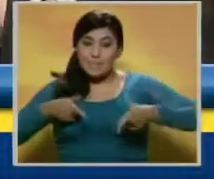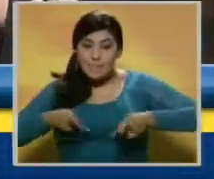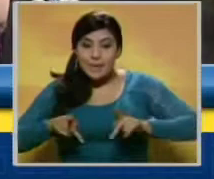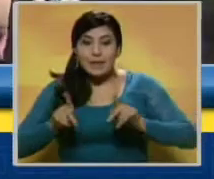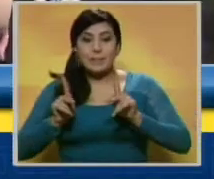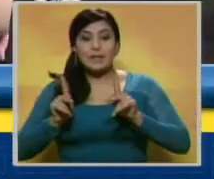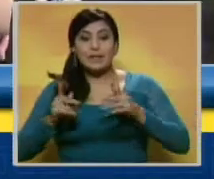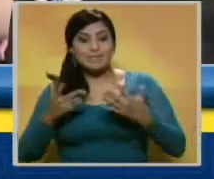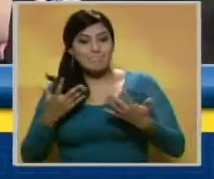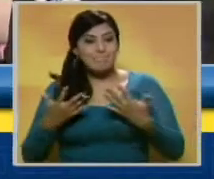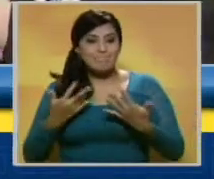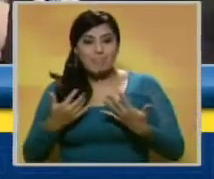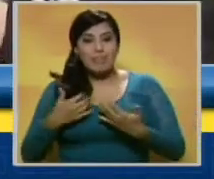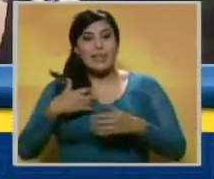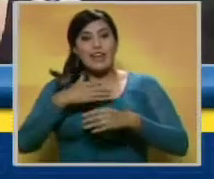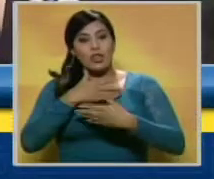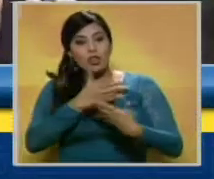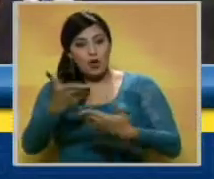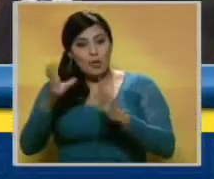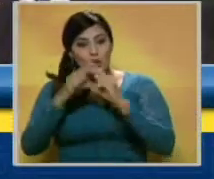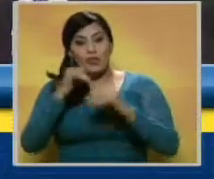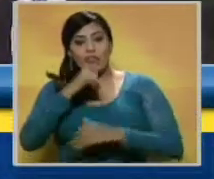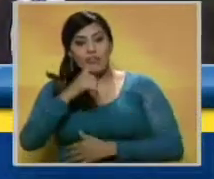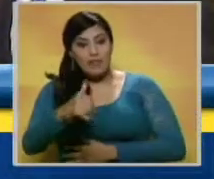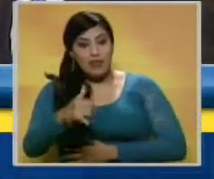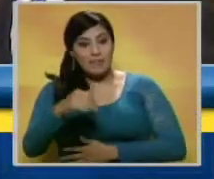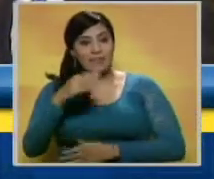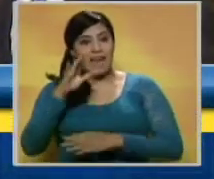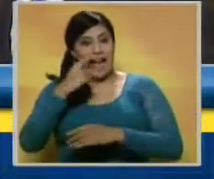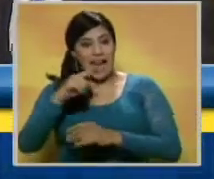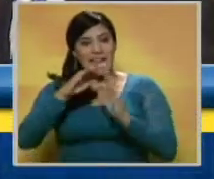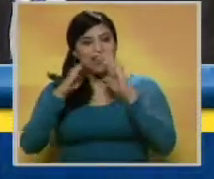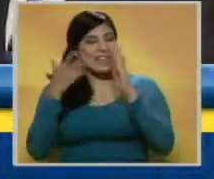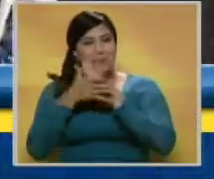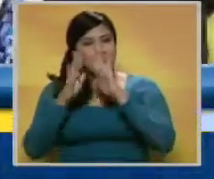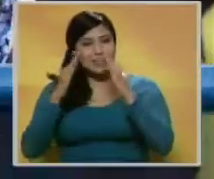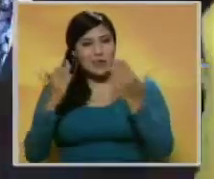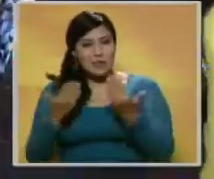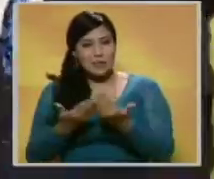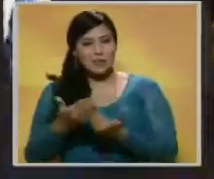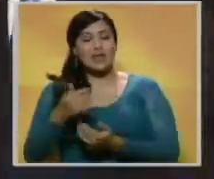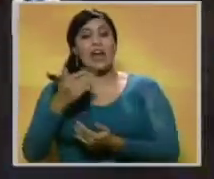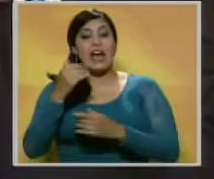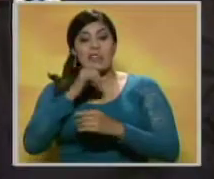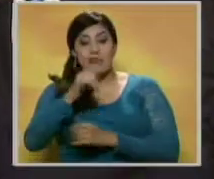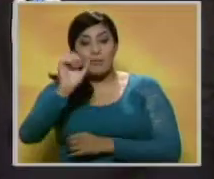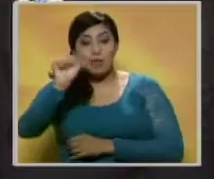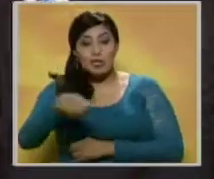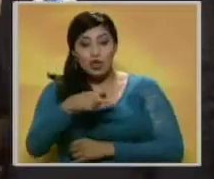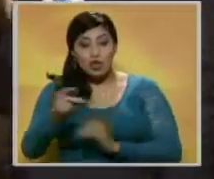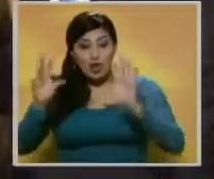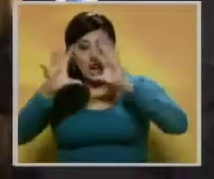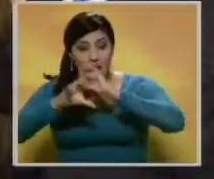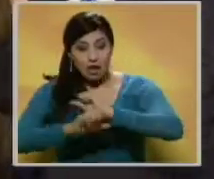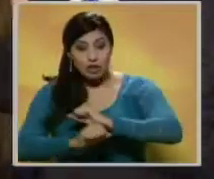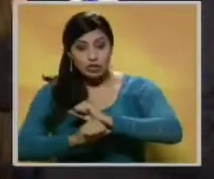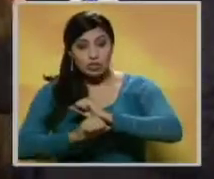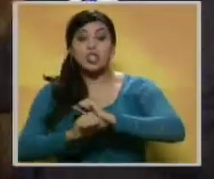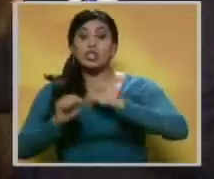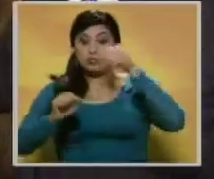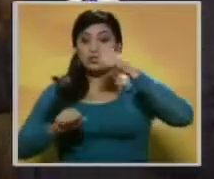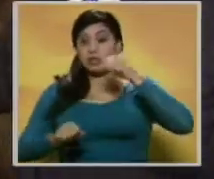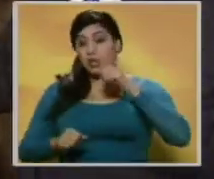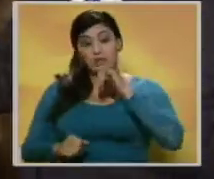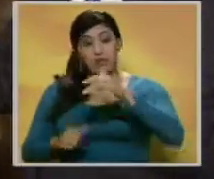permite llevarles a ustedes la información de lo que pasa en el mundo. ¿Pero el noticiero sale o no sale hoy? ¿Qué dice Víctor? Que